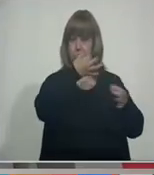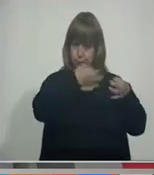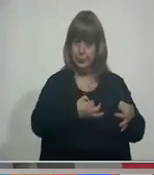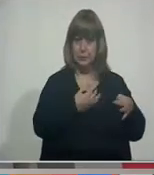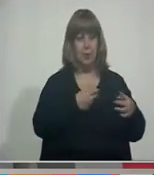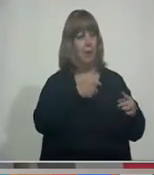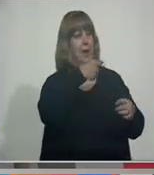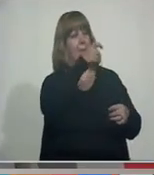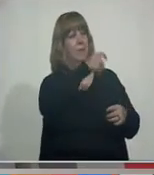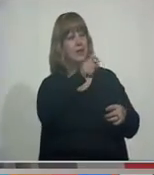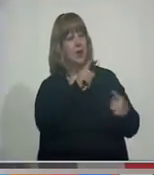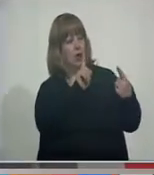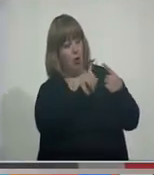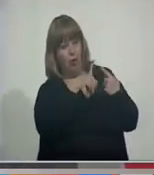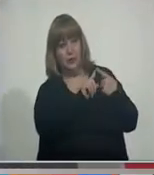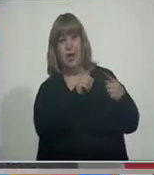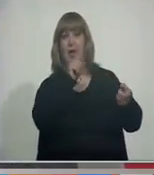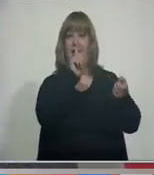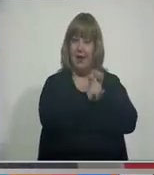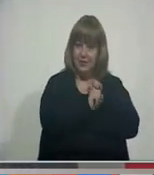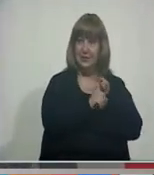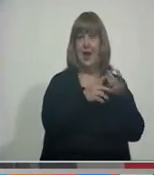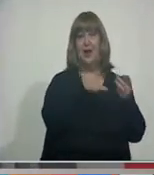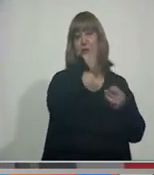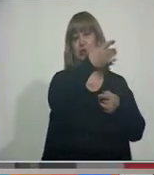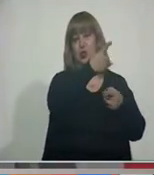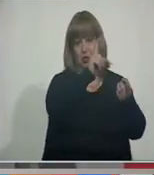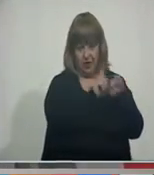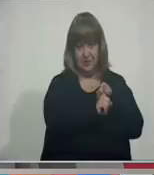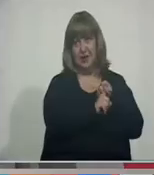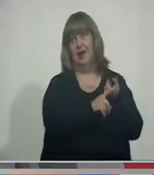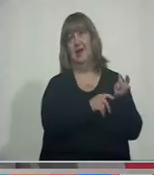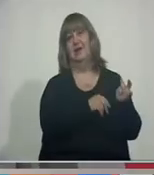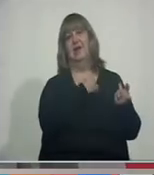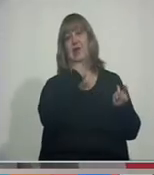conocer gente. Si te querés casar y tener en hijos. Relación, claro, vamos. En relación